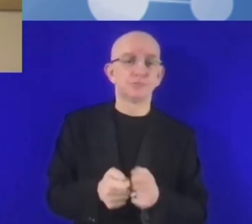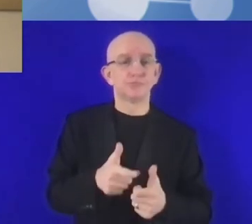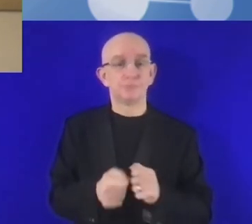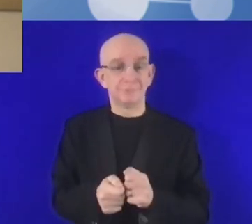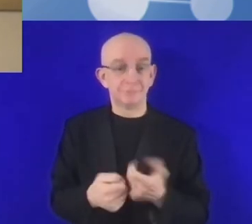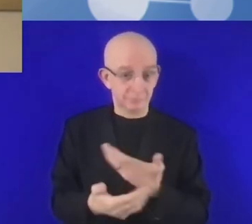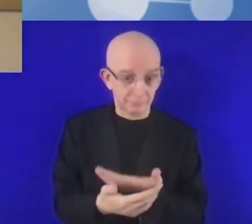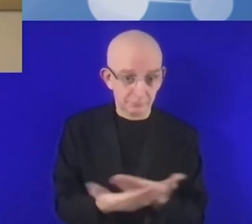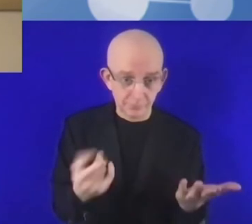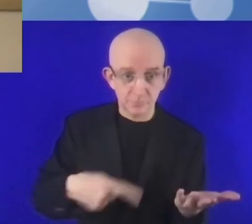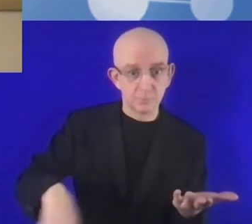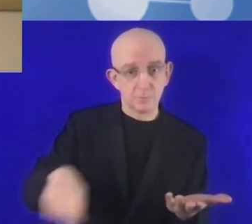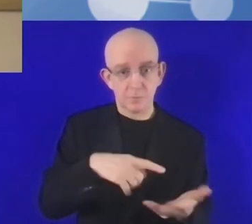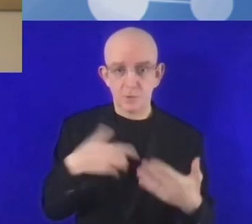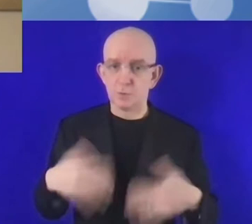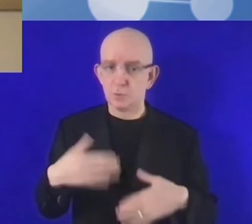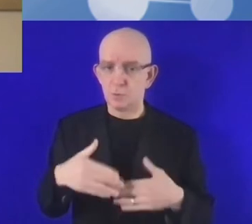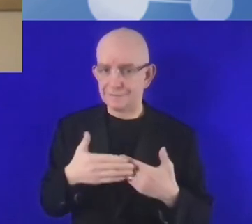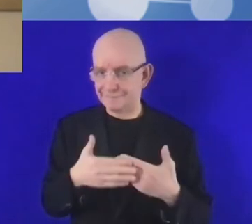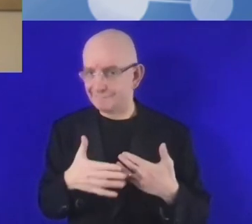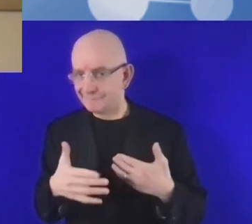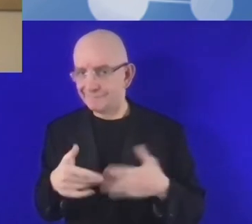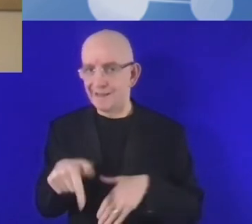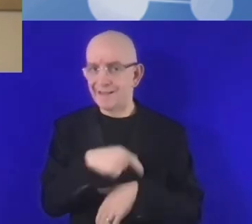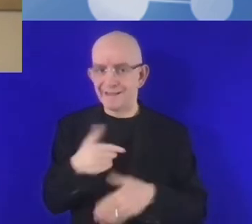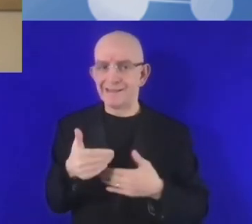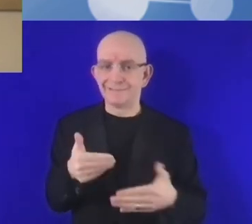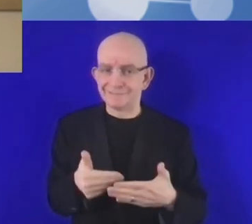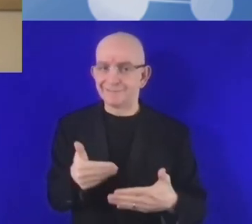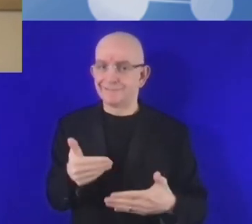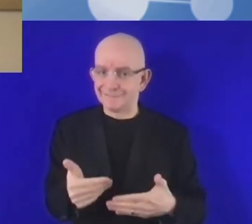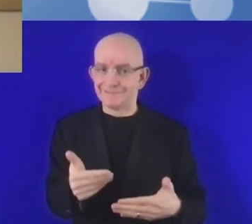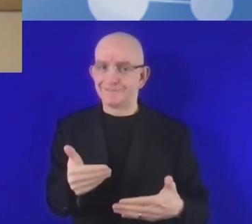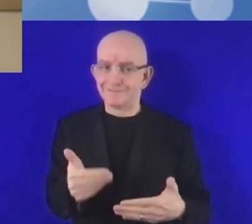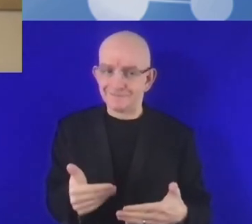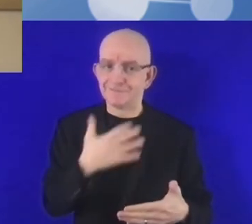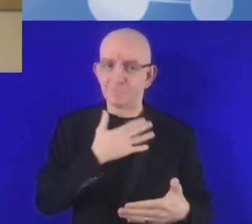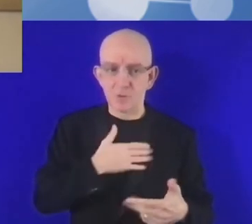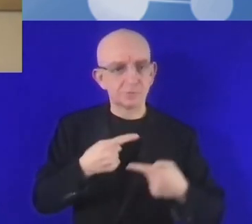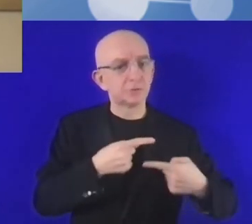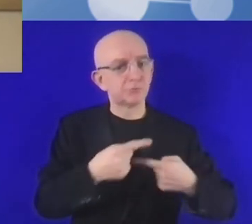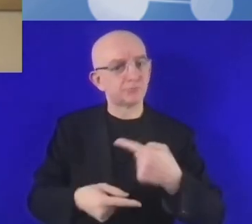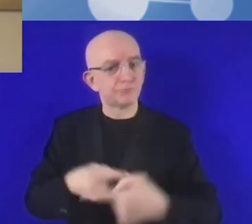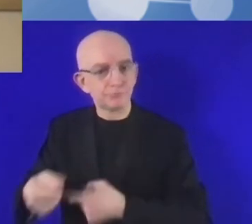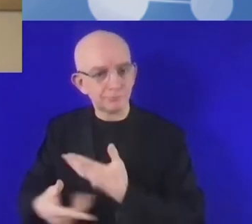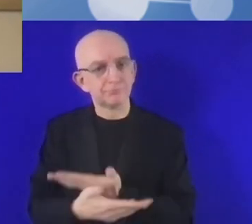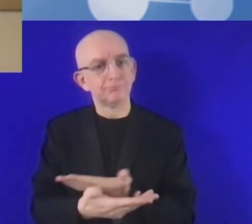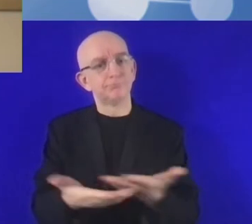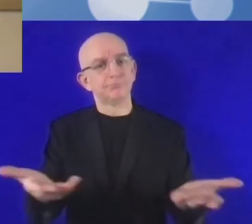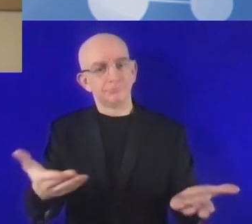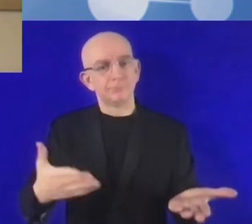son los 3 elementos que queremos asegurar a todos los usuarios. Queremos también dirigirnos a